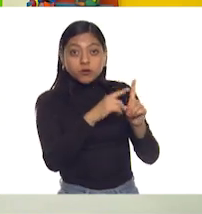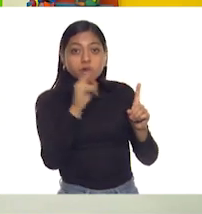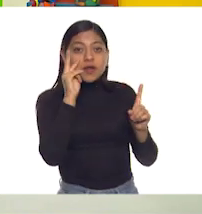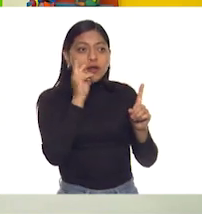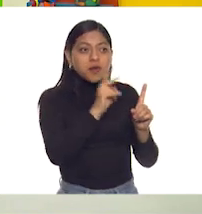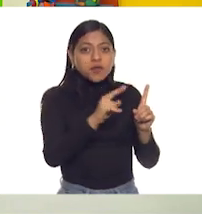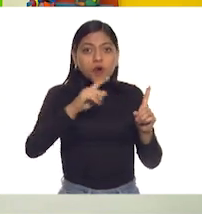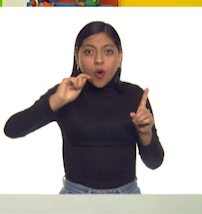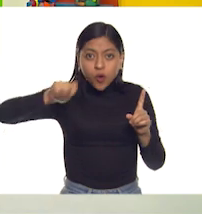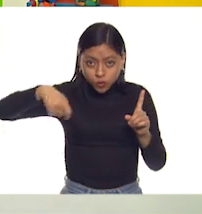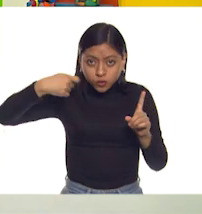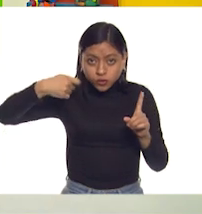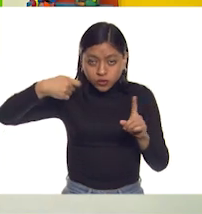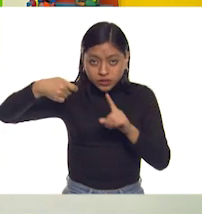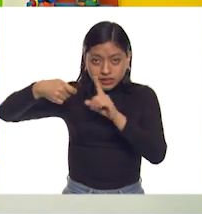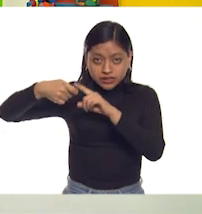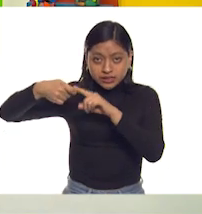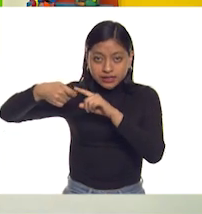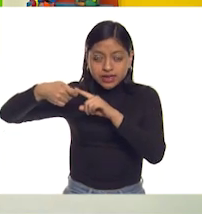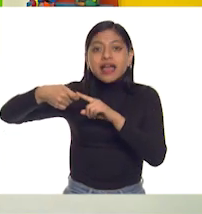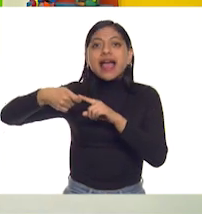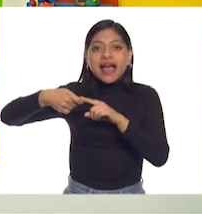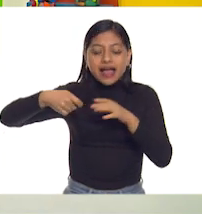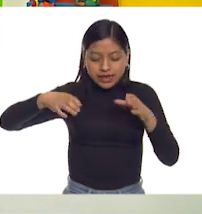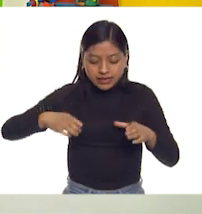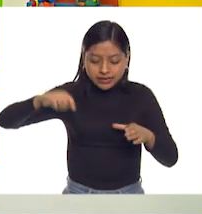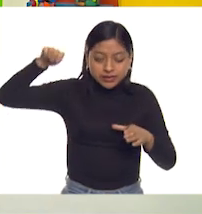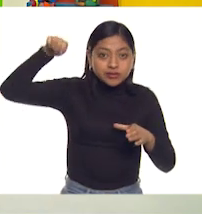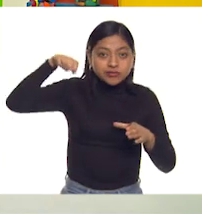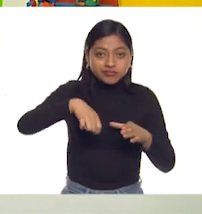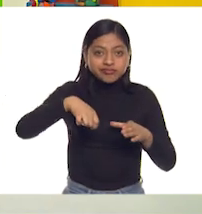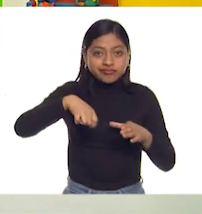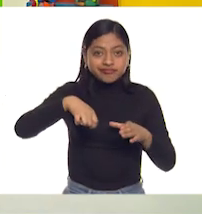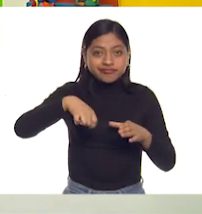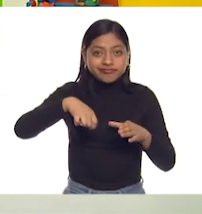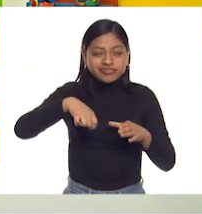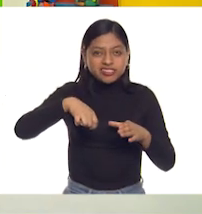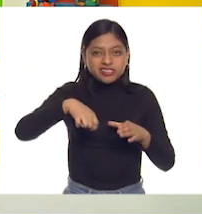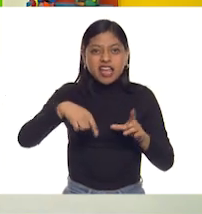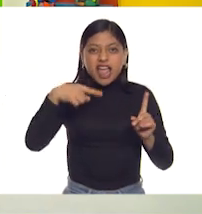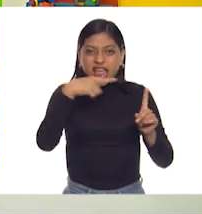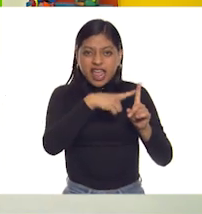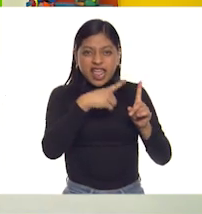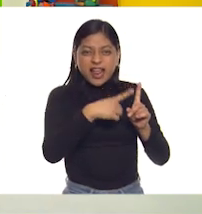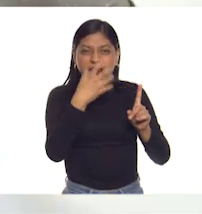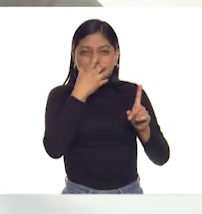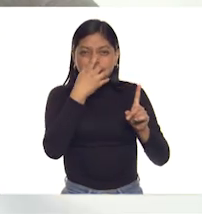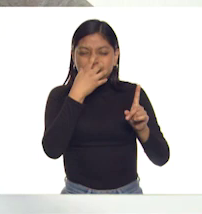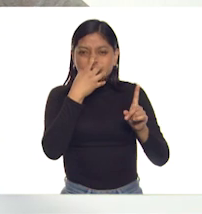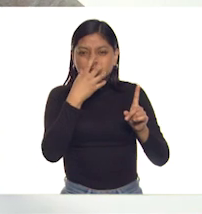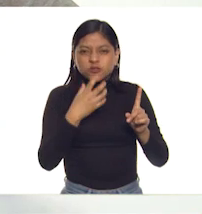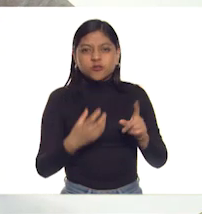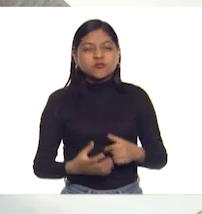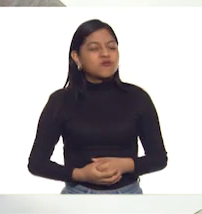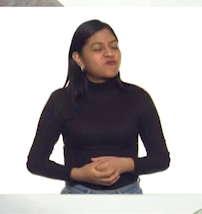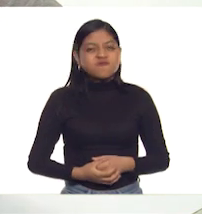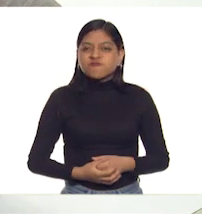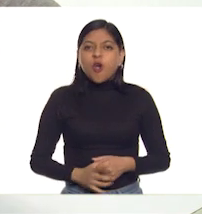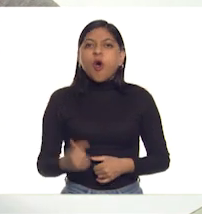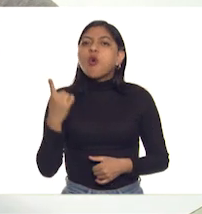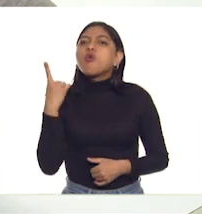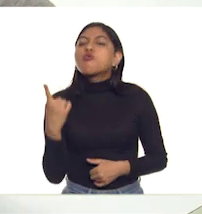su cuchara estaba dentro del tazón y dijo con su gran voz: ¡Alguien